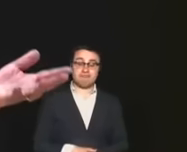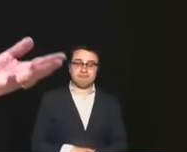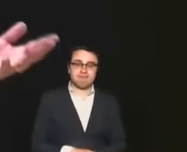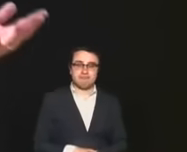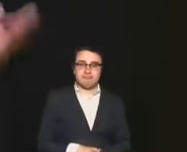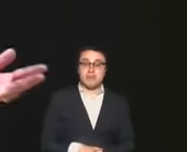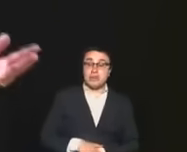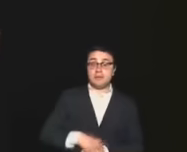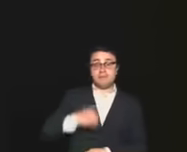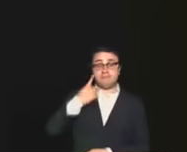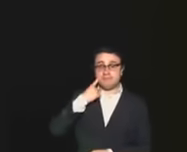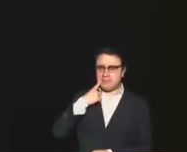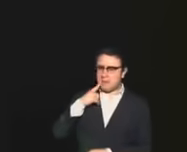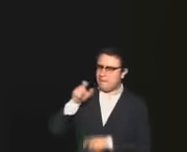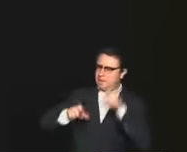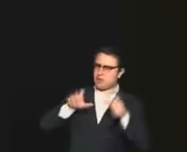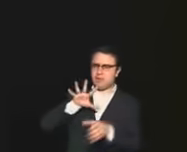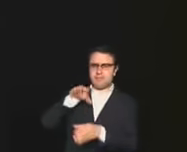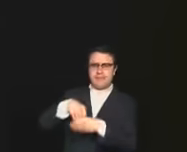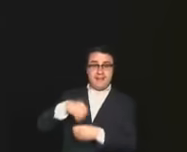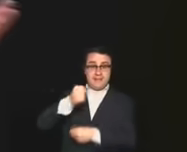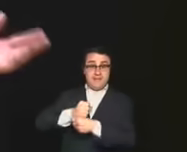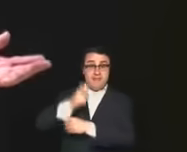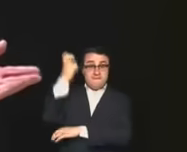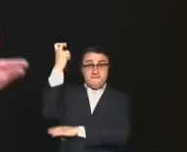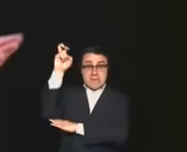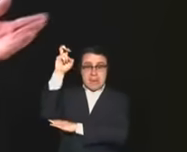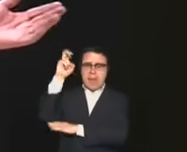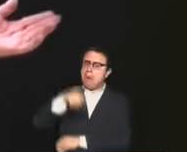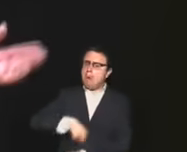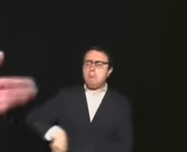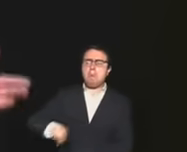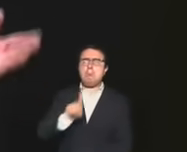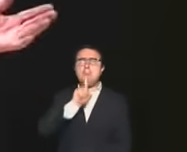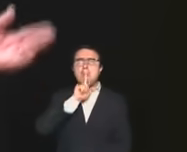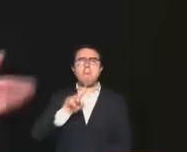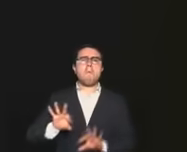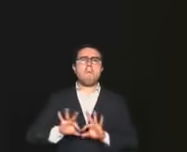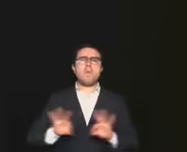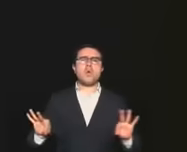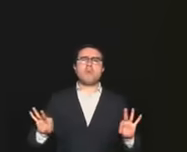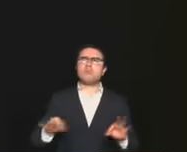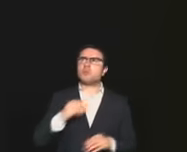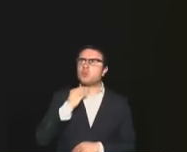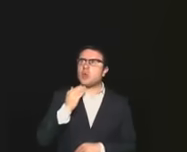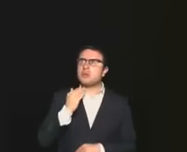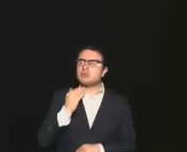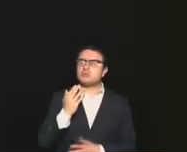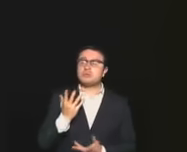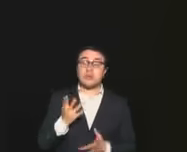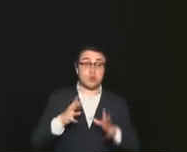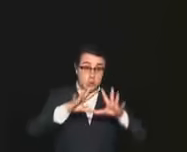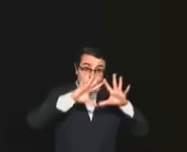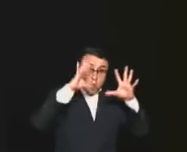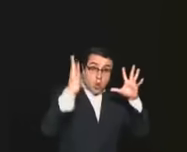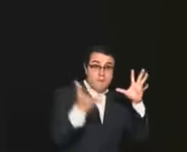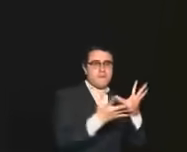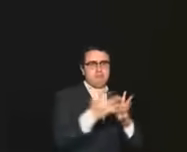Lo que no hicieron, miles de funcionarios en la fiscalía, no sé cuántos, 100, 200 periodistas en el mundo,